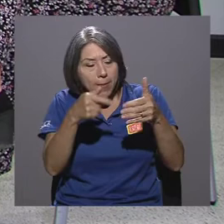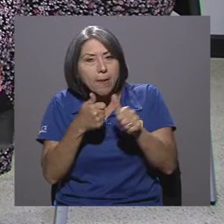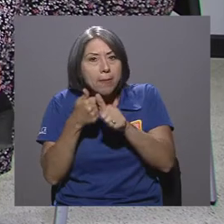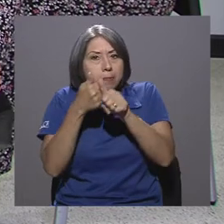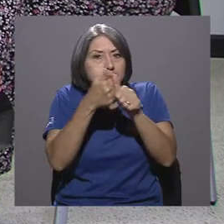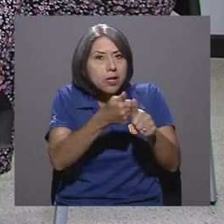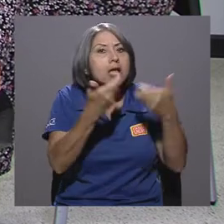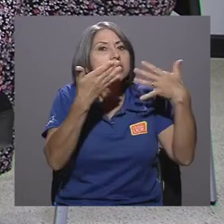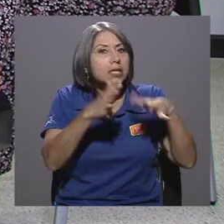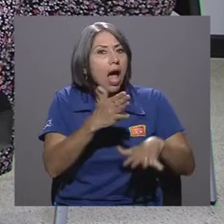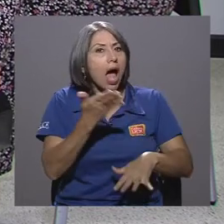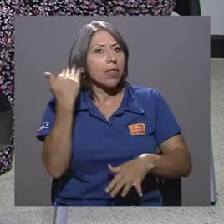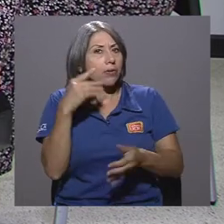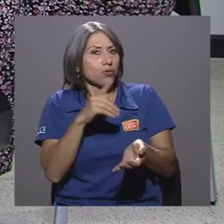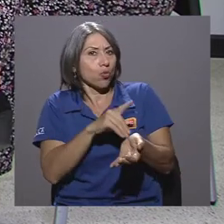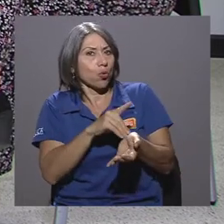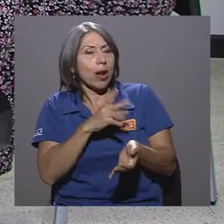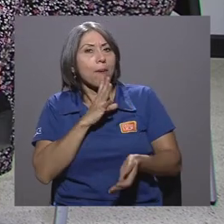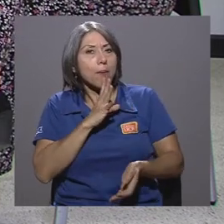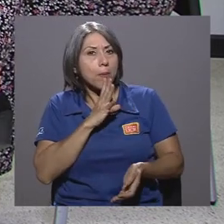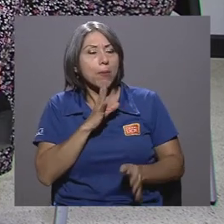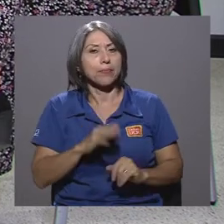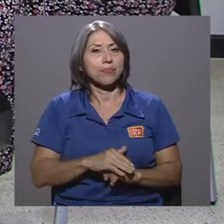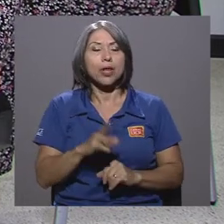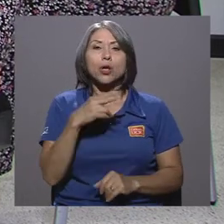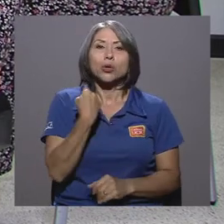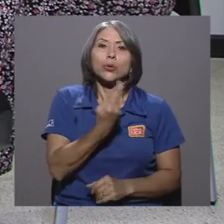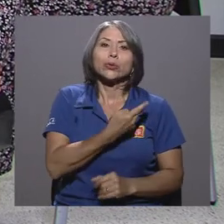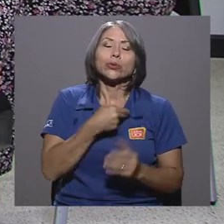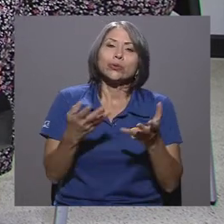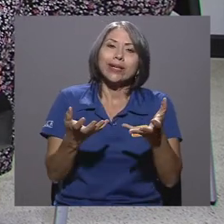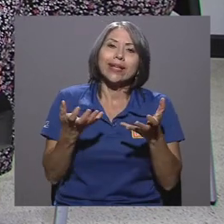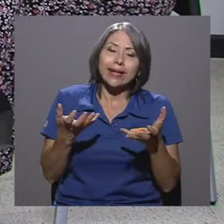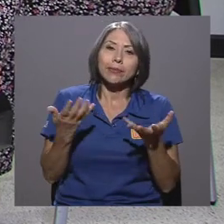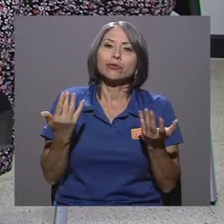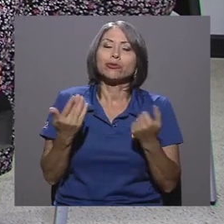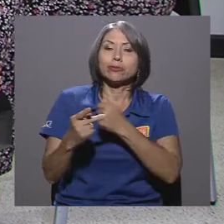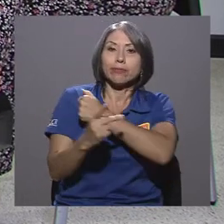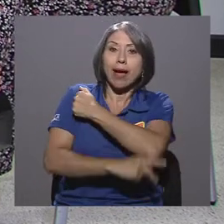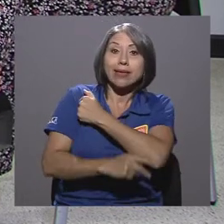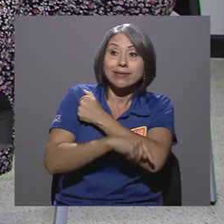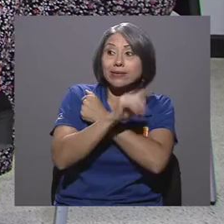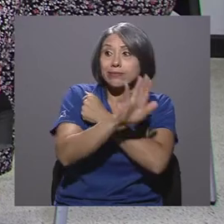conversó anteriormente. Nosotros lo que queremos es que los países tengan